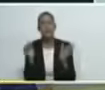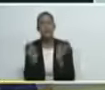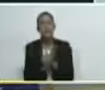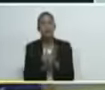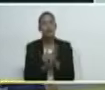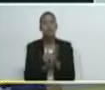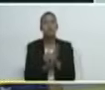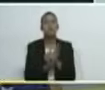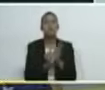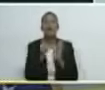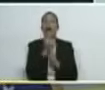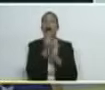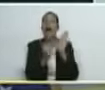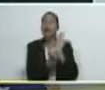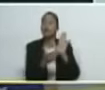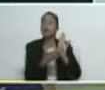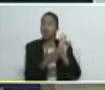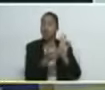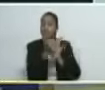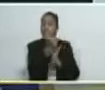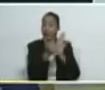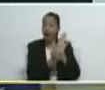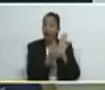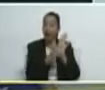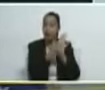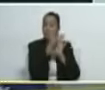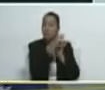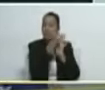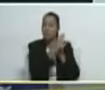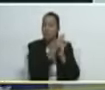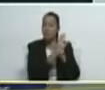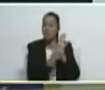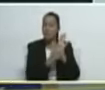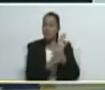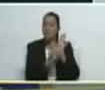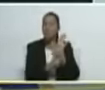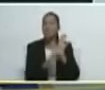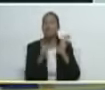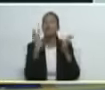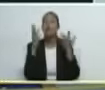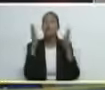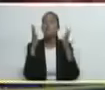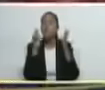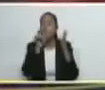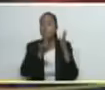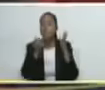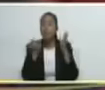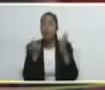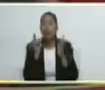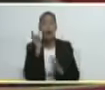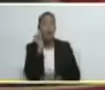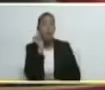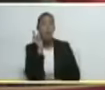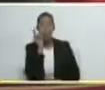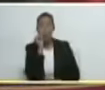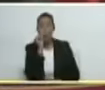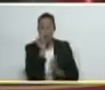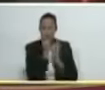actas escritas de puño y letra de hombres y mujeres